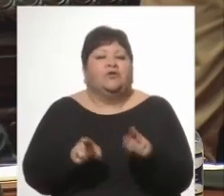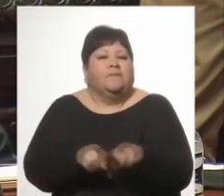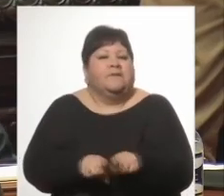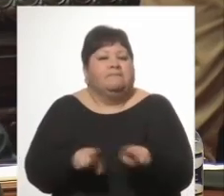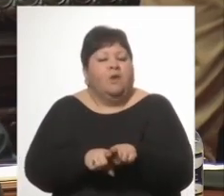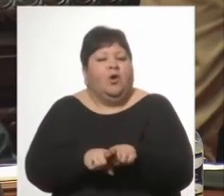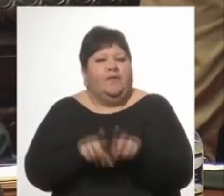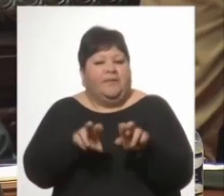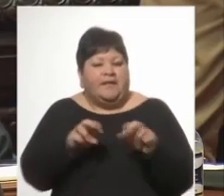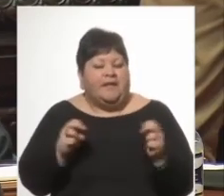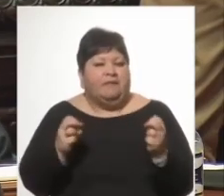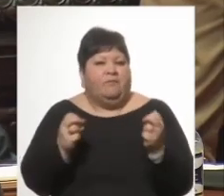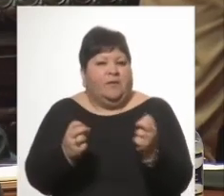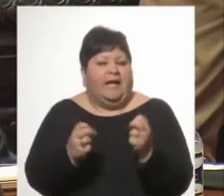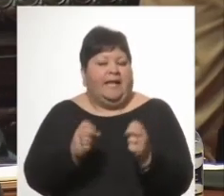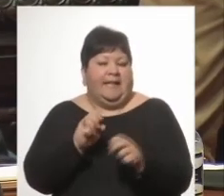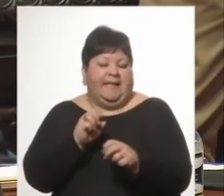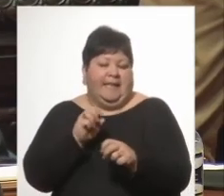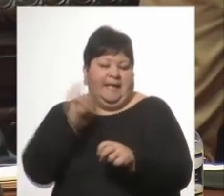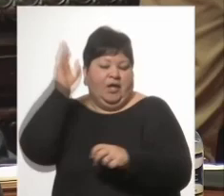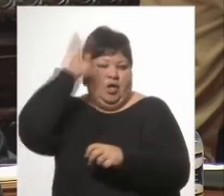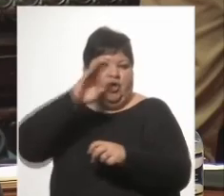Honor anterior.